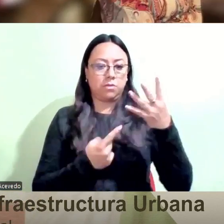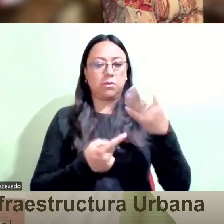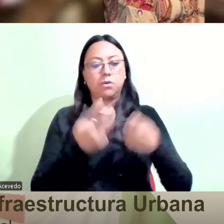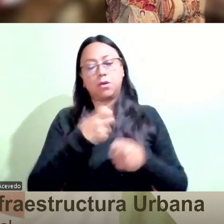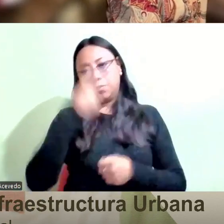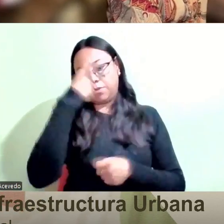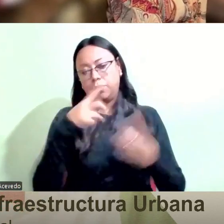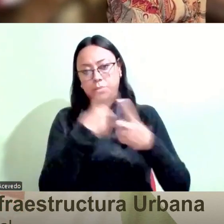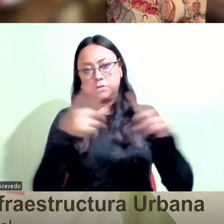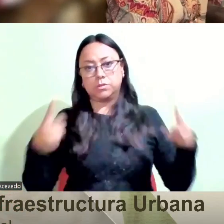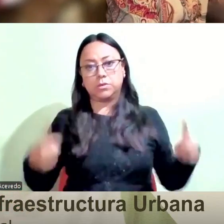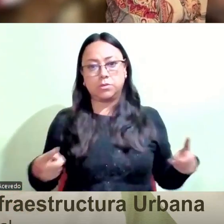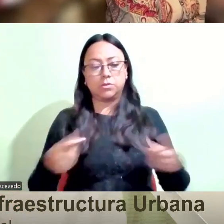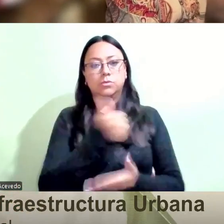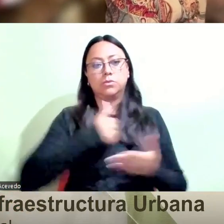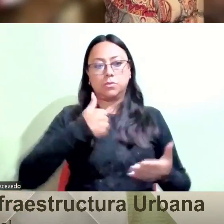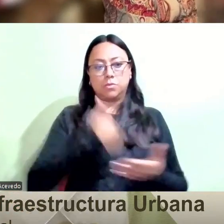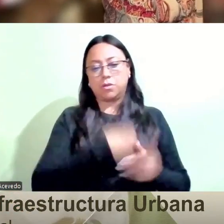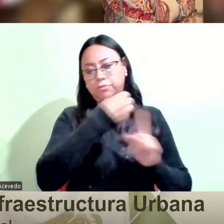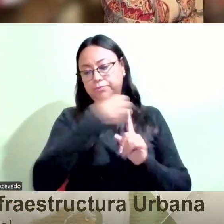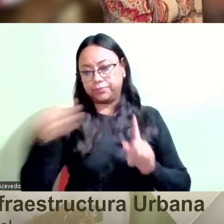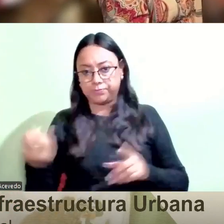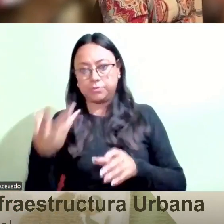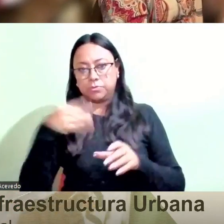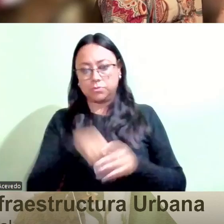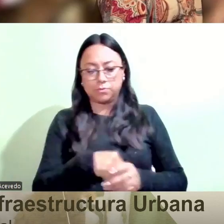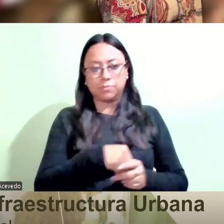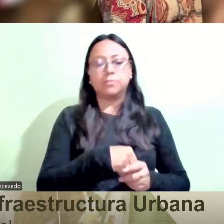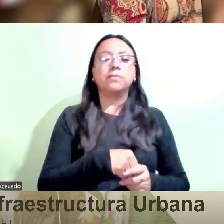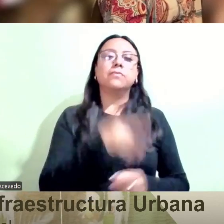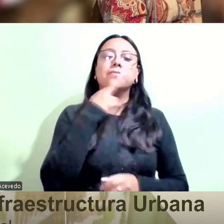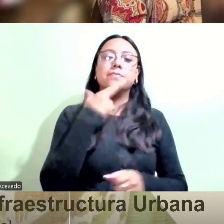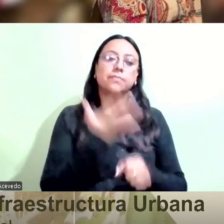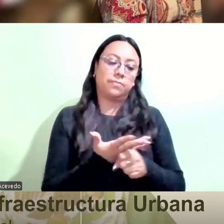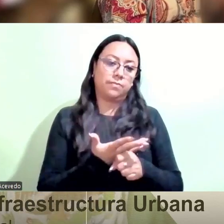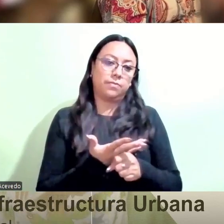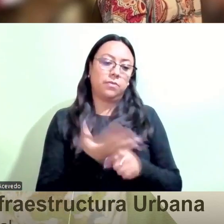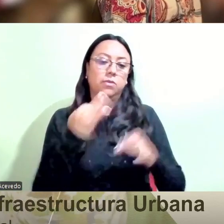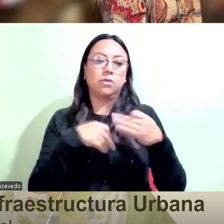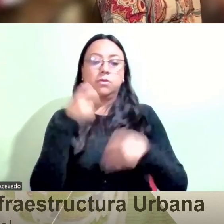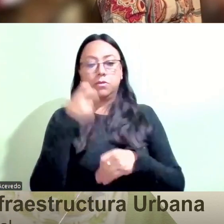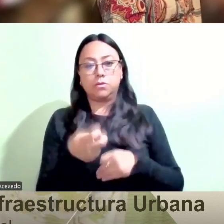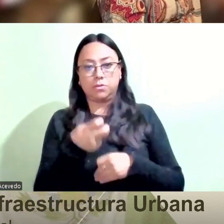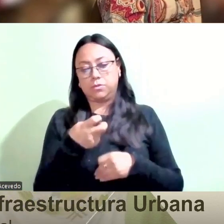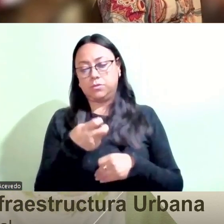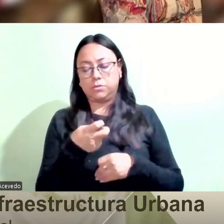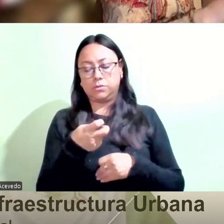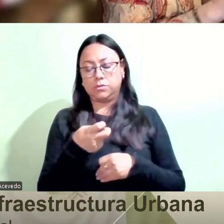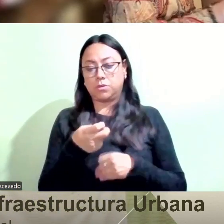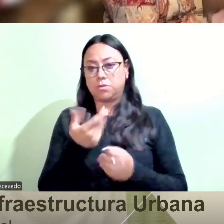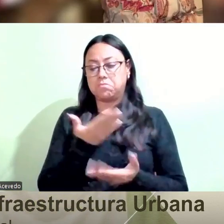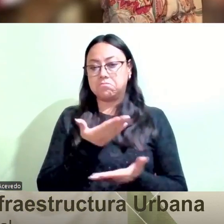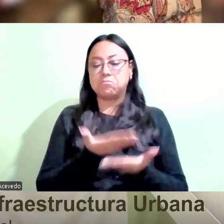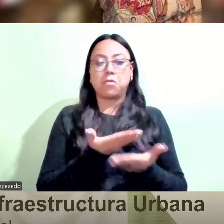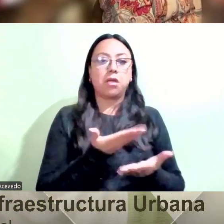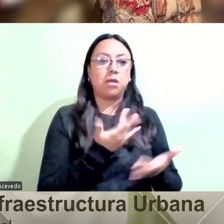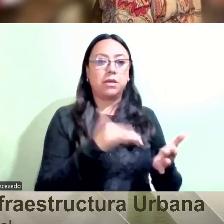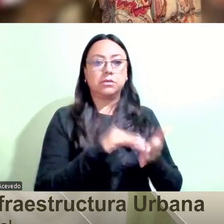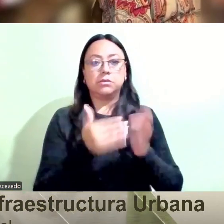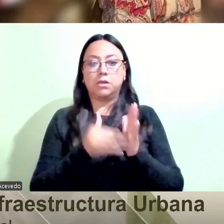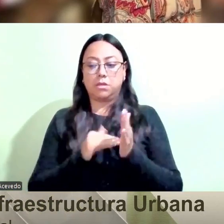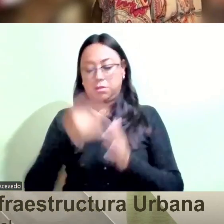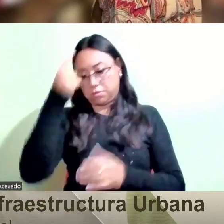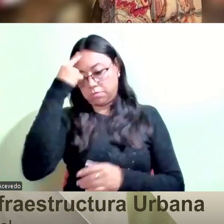urbano ordenado, incluyente y responsable, a través de estrategias que fomenten la recuperación del uso del suelo habitacional